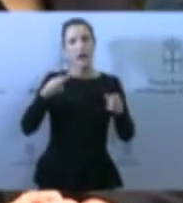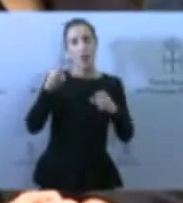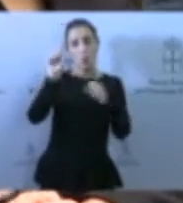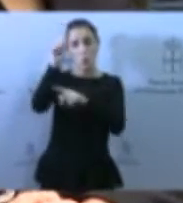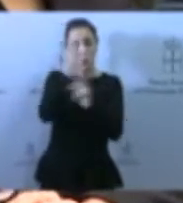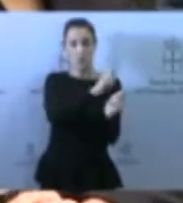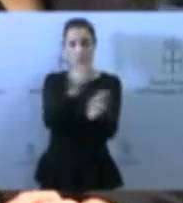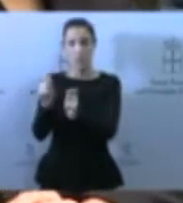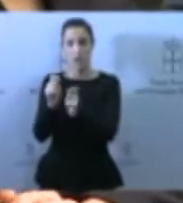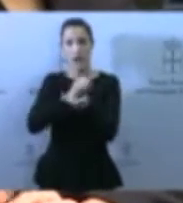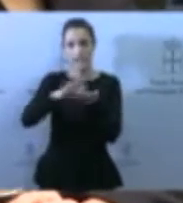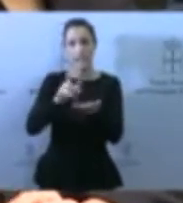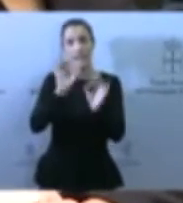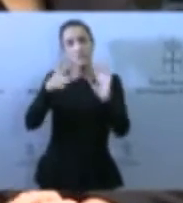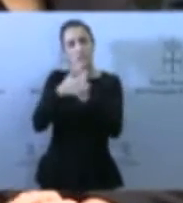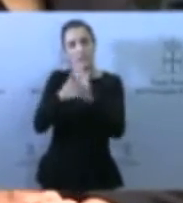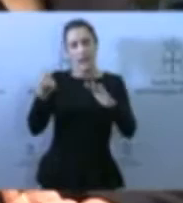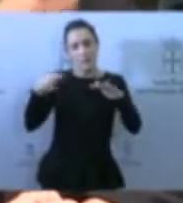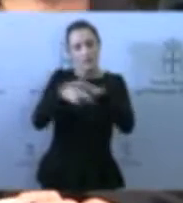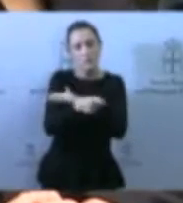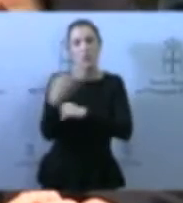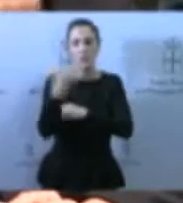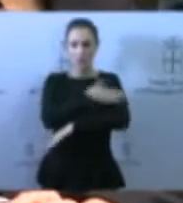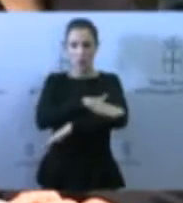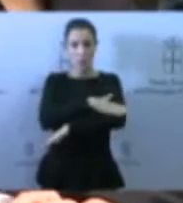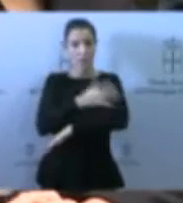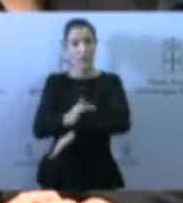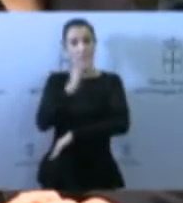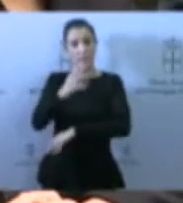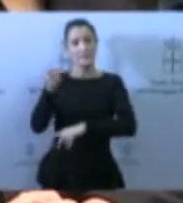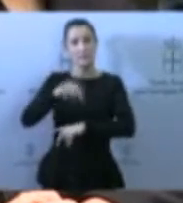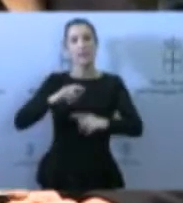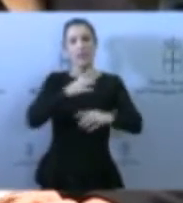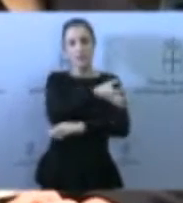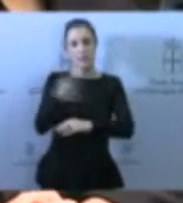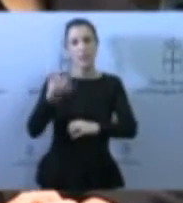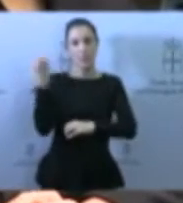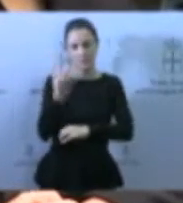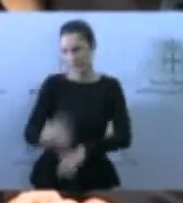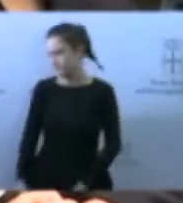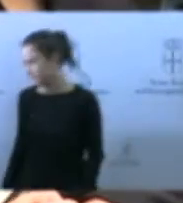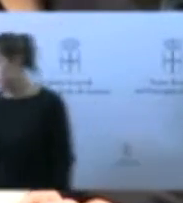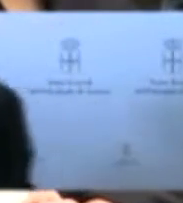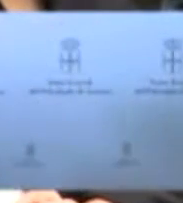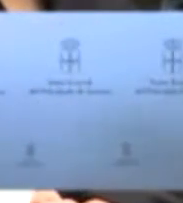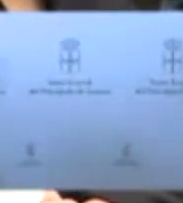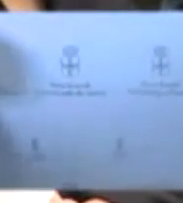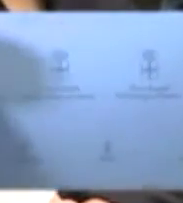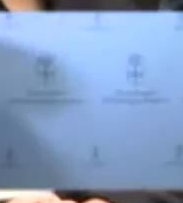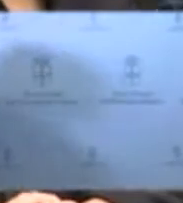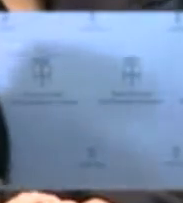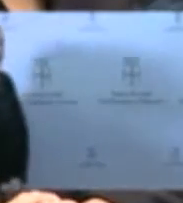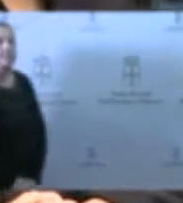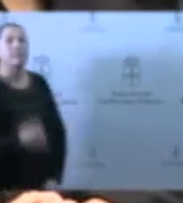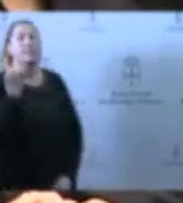Eso requiere inversión, que no se fai, y eso requiere también una clara exigencia. Está bien que el gobierno asturiano diga que va a investigar, como dixo,